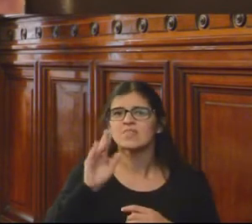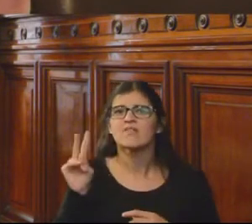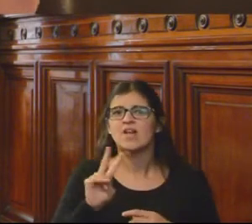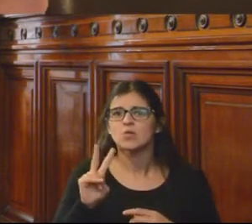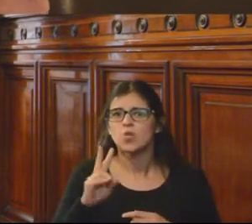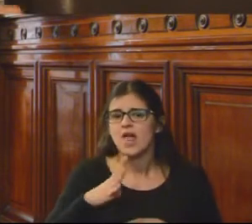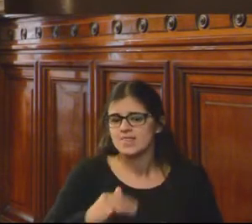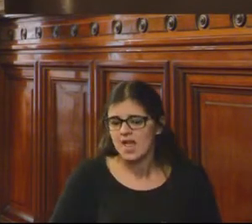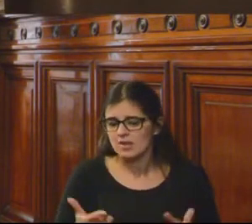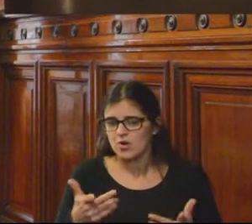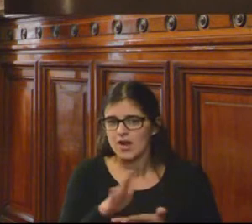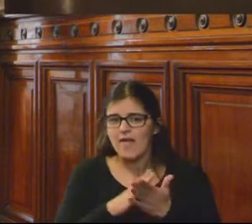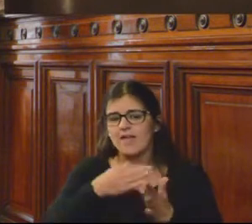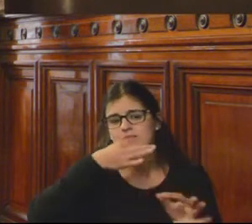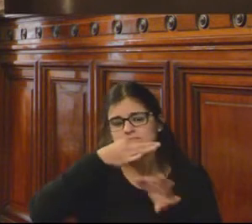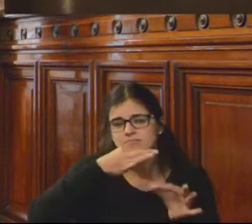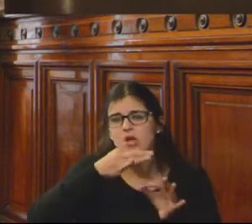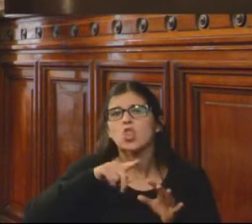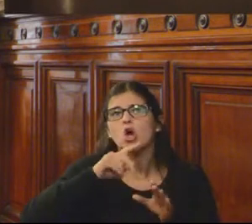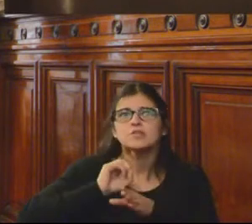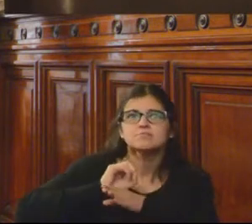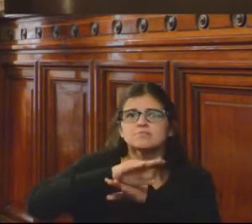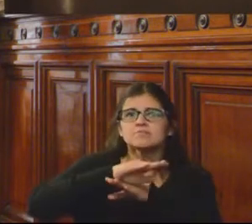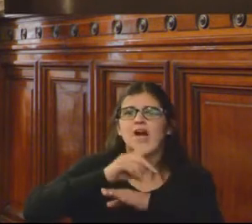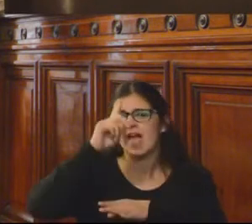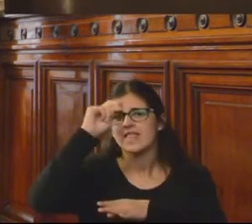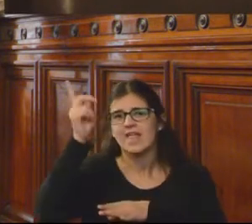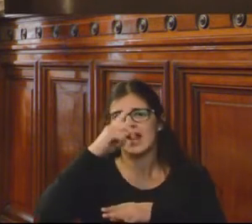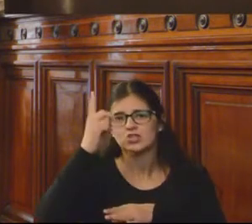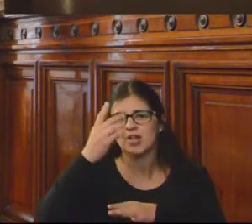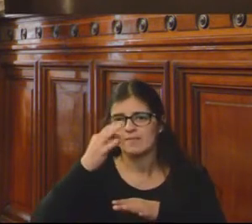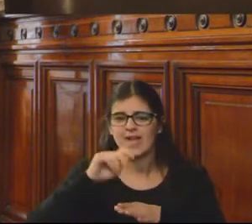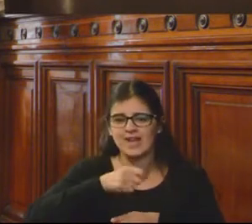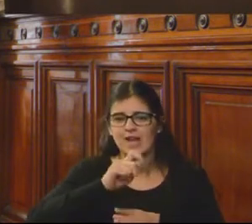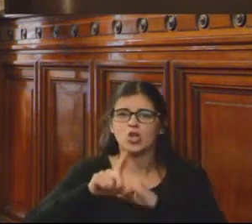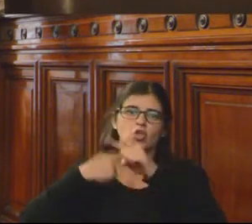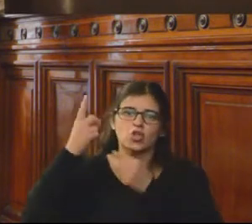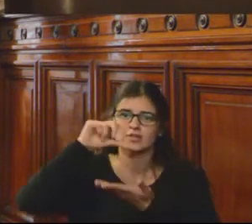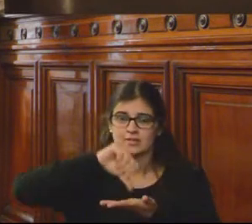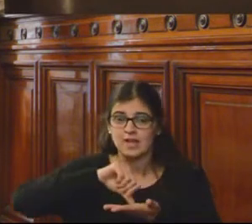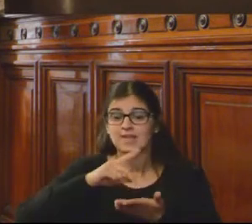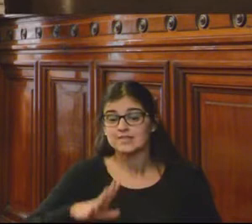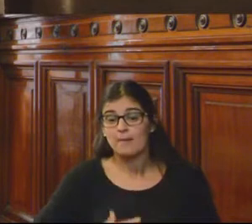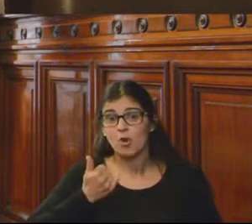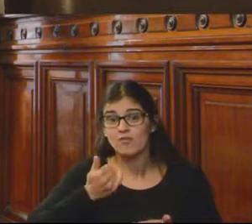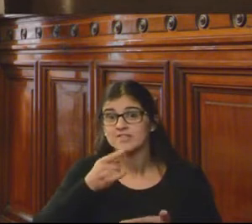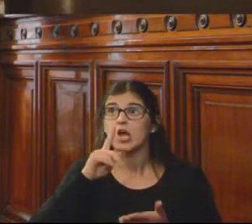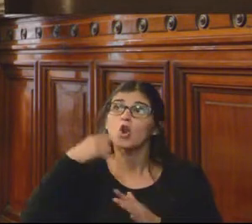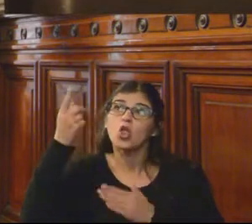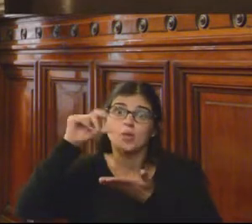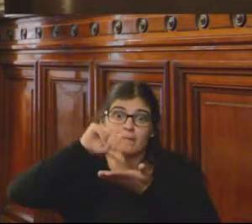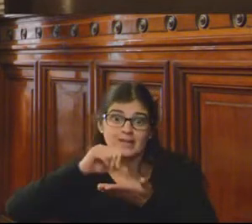decir, emiten desde el extranjero. Son canales internacionales que, aprovechándose de que están en el